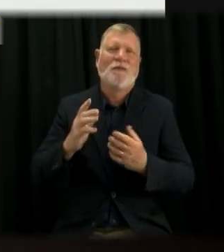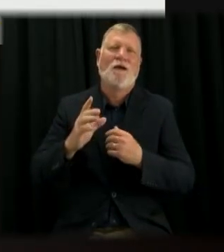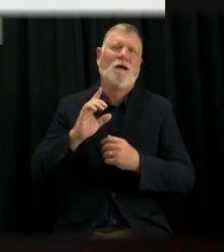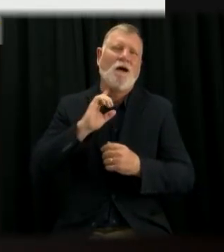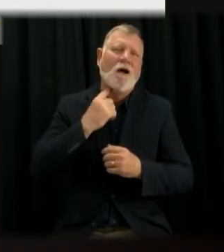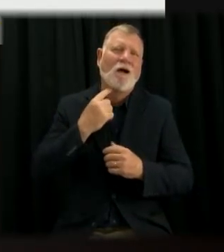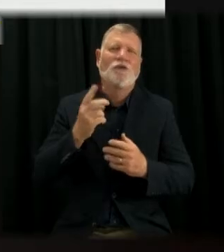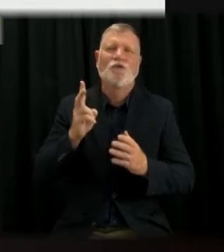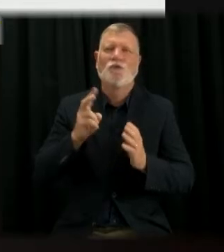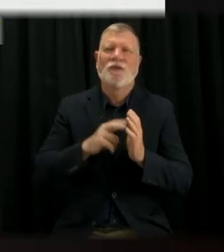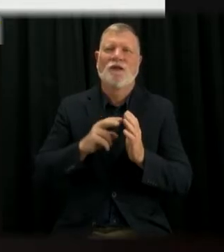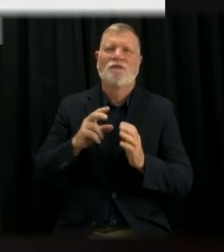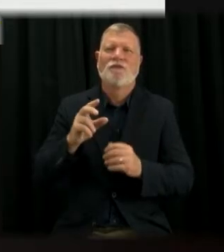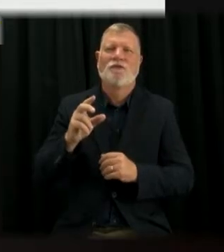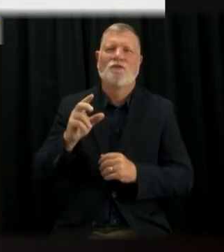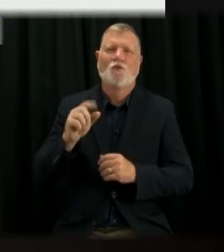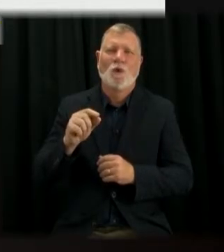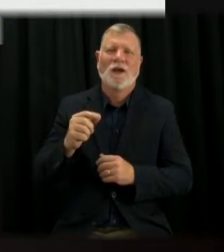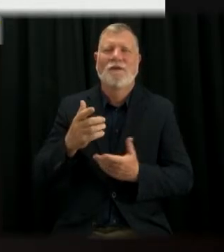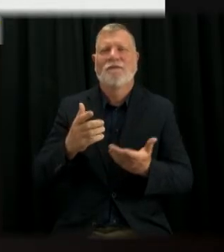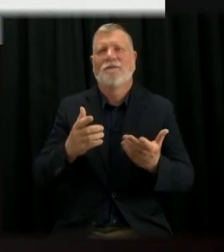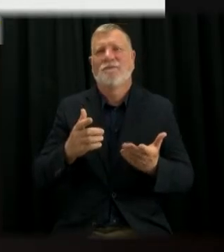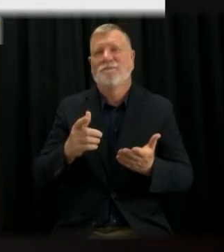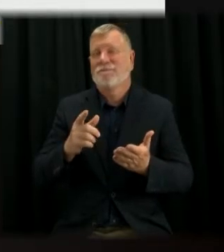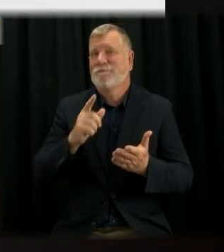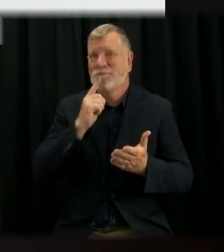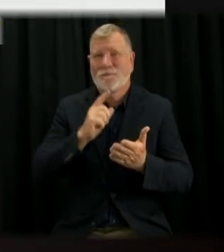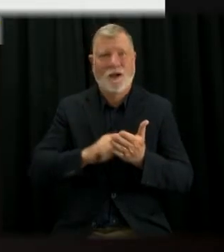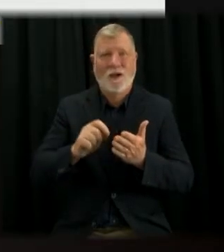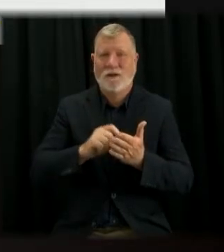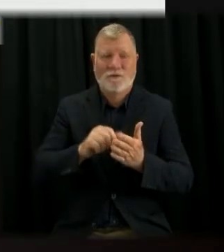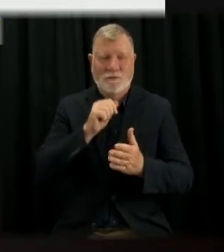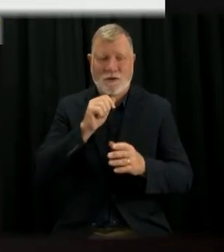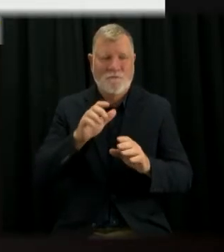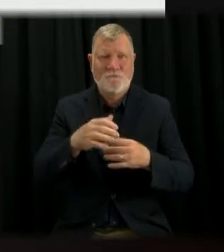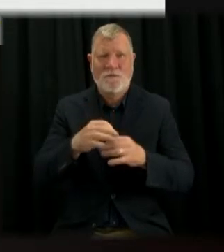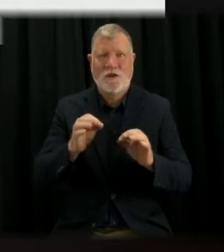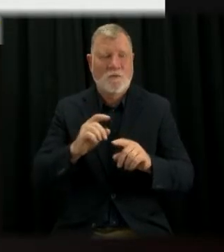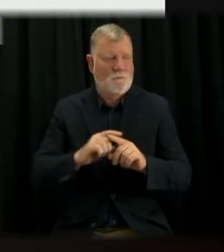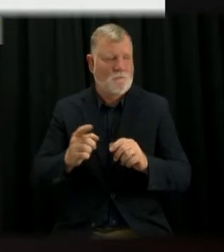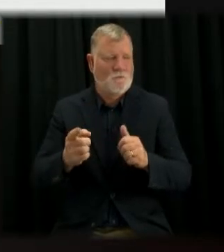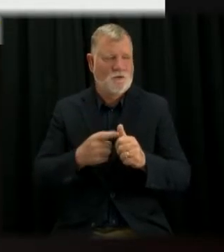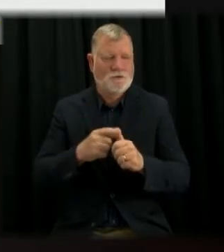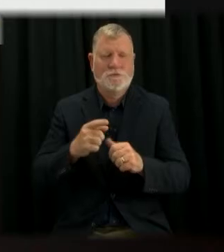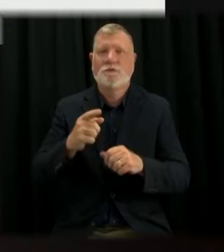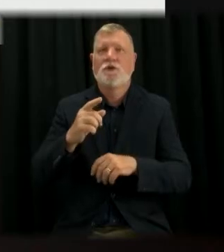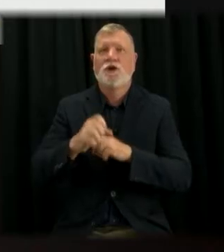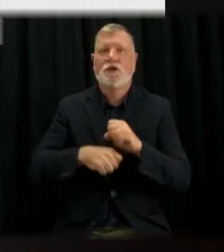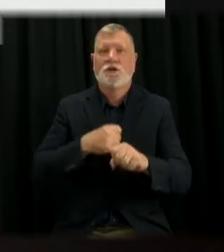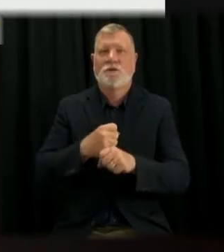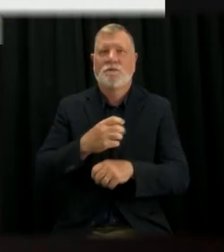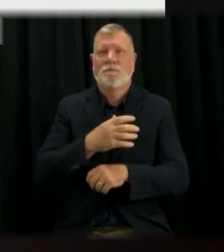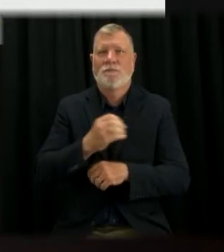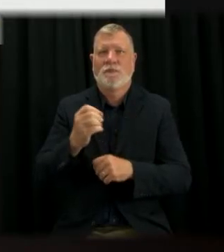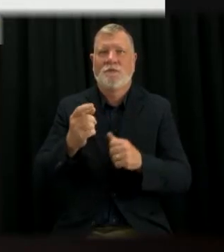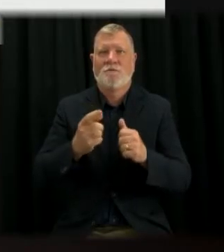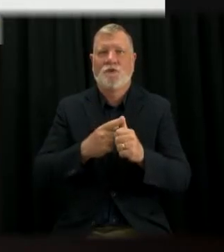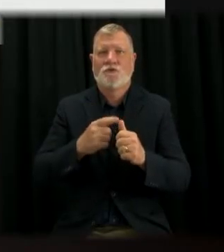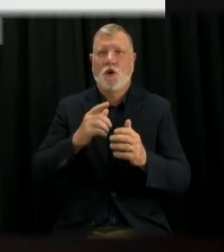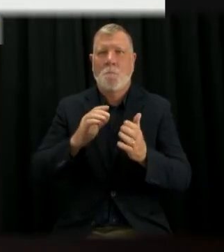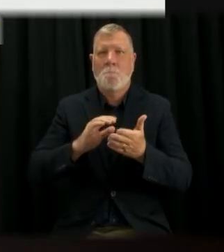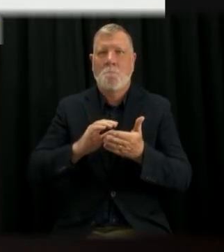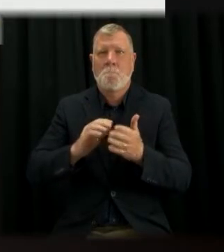y para agosto del 2020 se espera que se terminen y no han comenzado los auditores con dicho trabajo